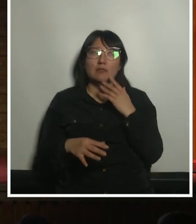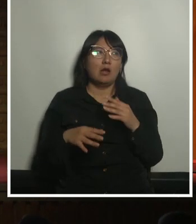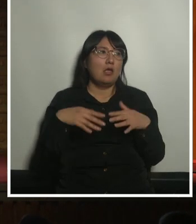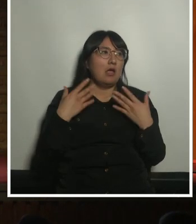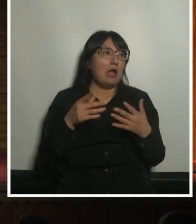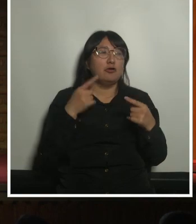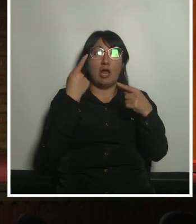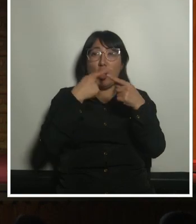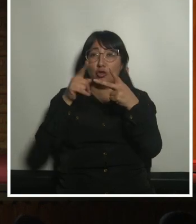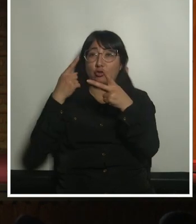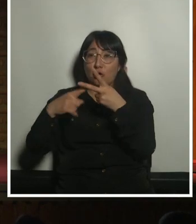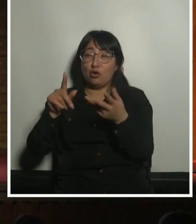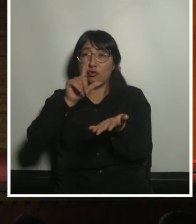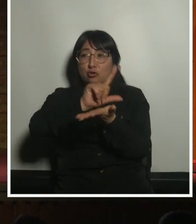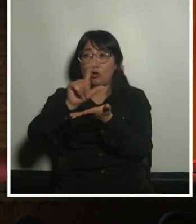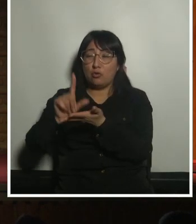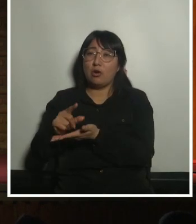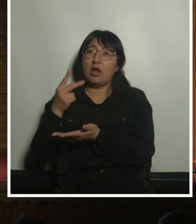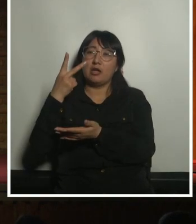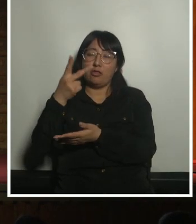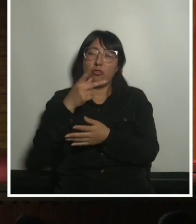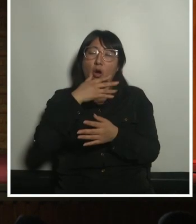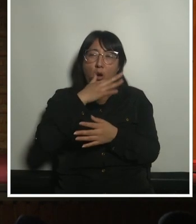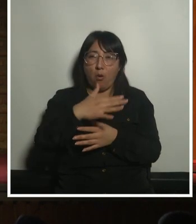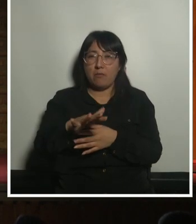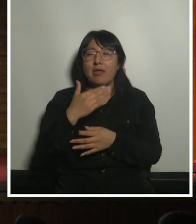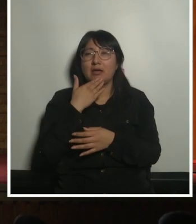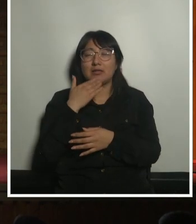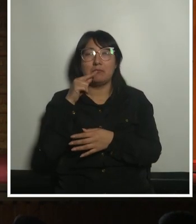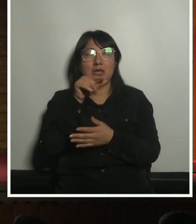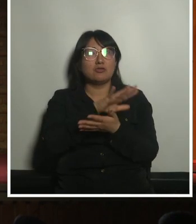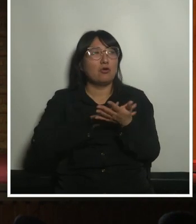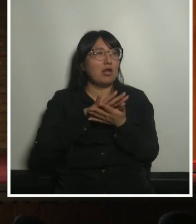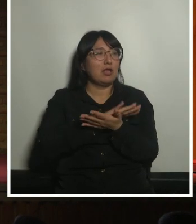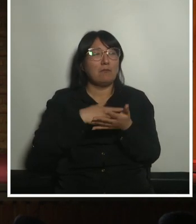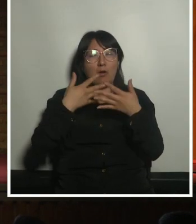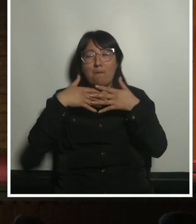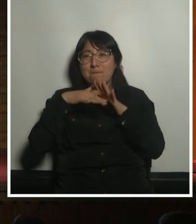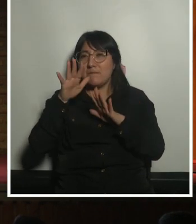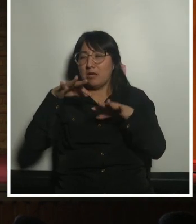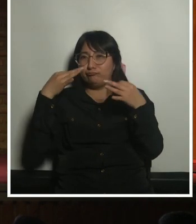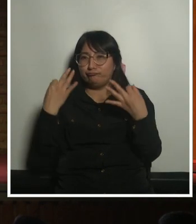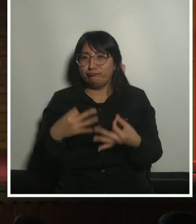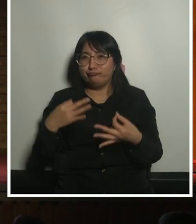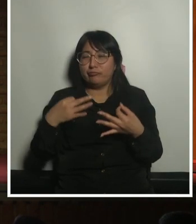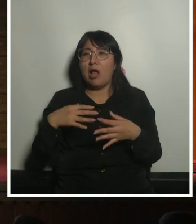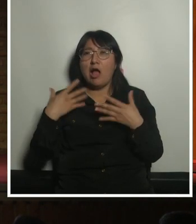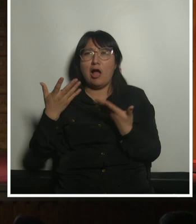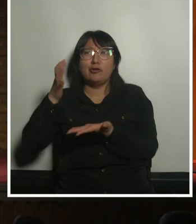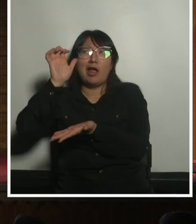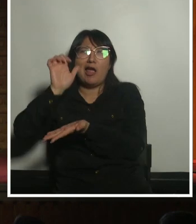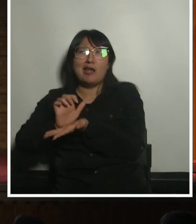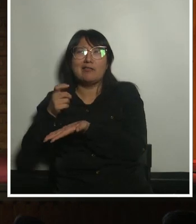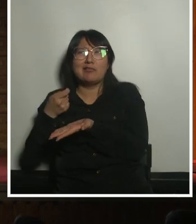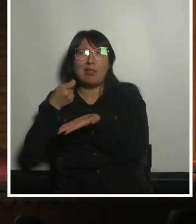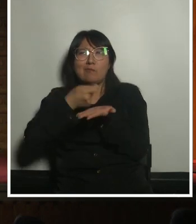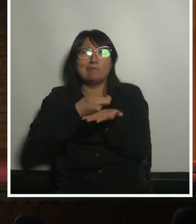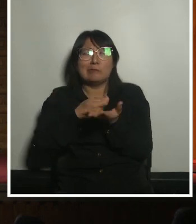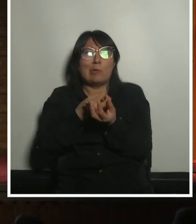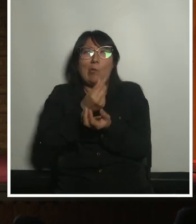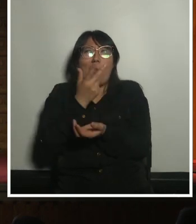Alfonso del Mar, entre dos humedales también, son parte quizás de los ejemplos más concretos. ¿Y cuánto le cuesta al Estado lidiar con